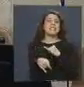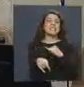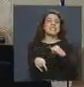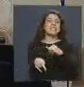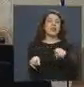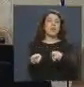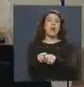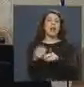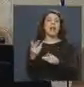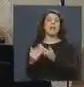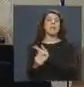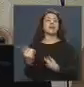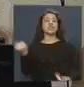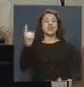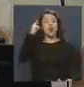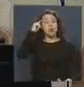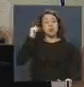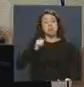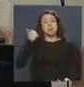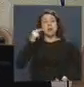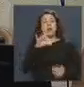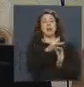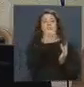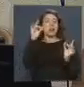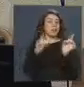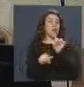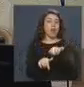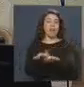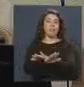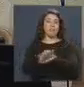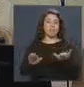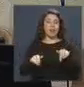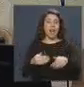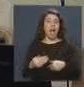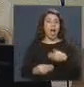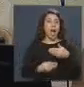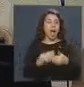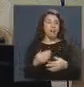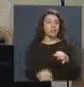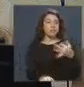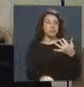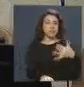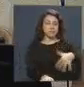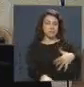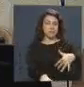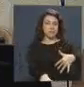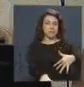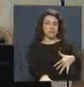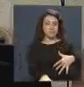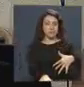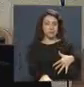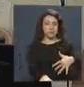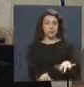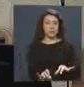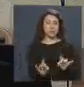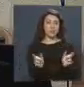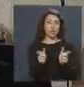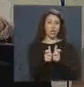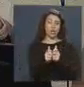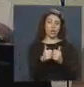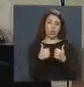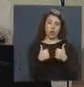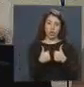siendo nominado por el presidente de la República como es hasta ahora. Este es un avance muy significativo porque establece un